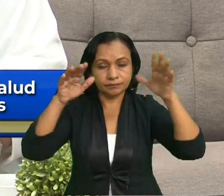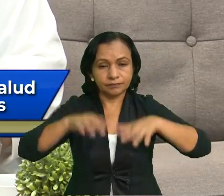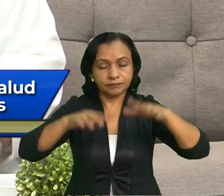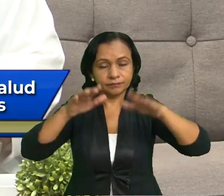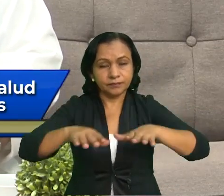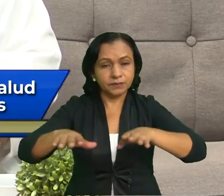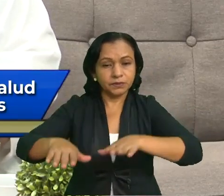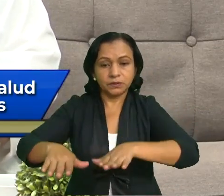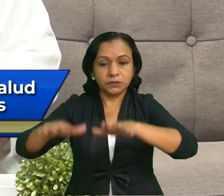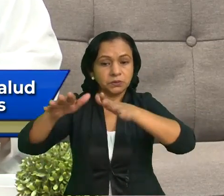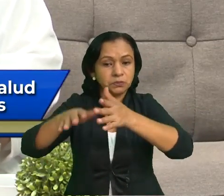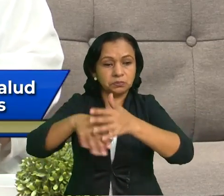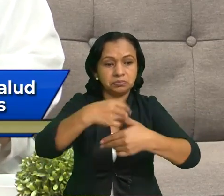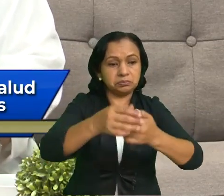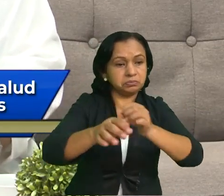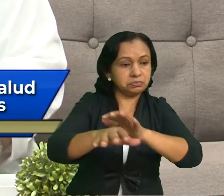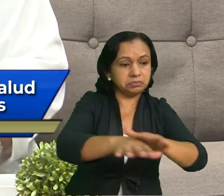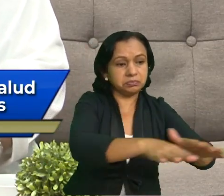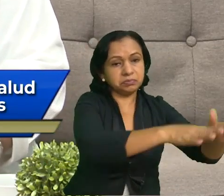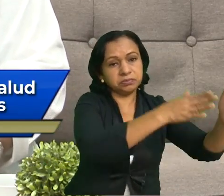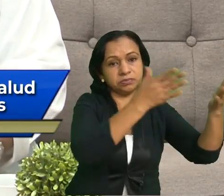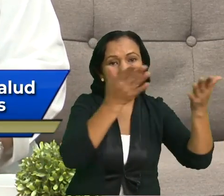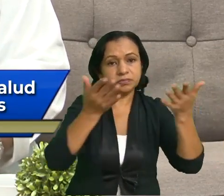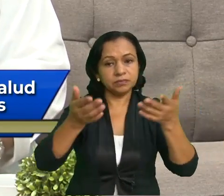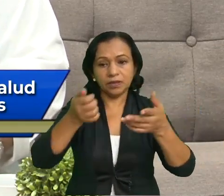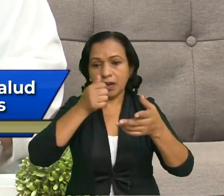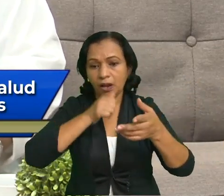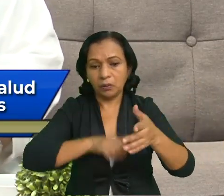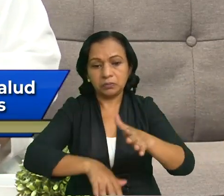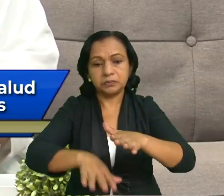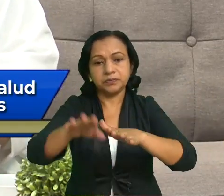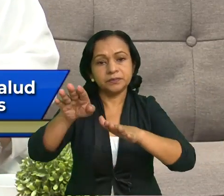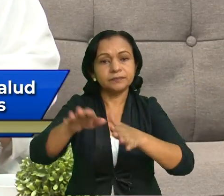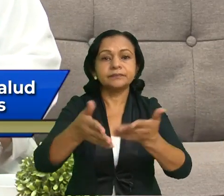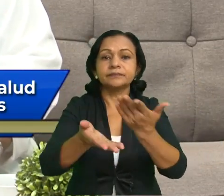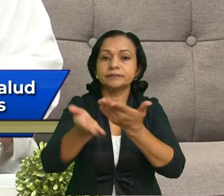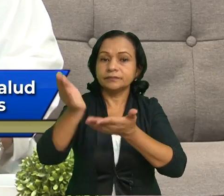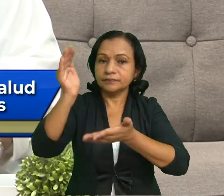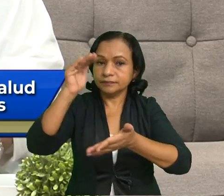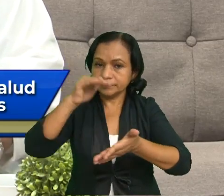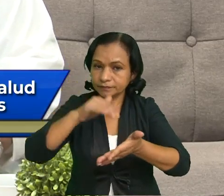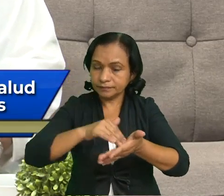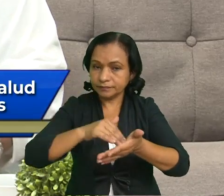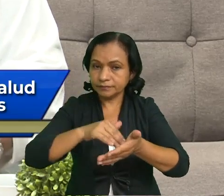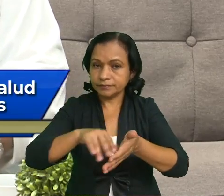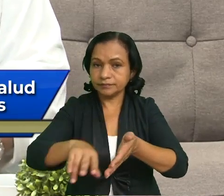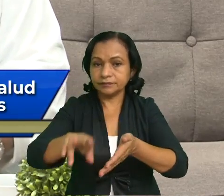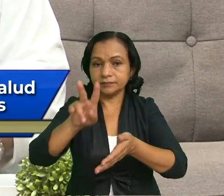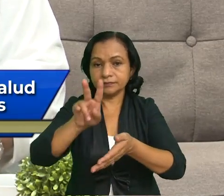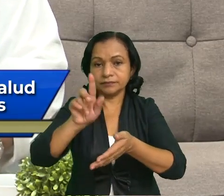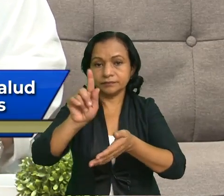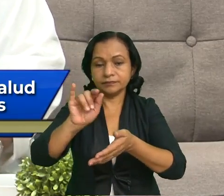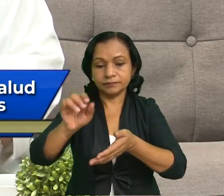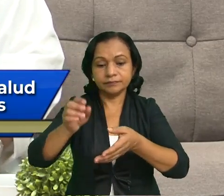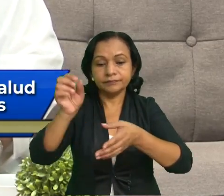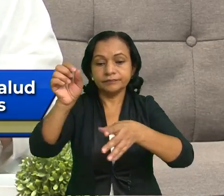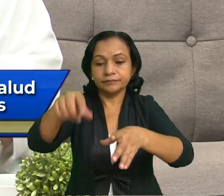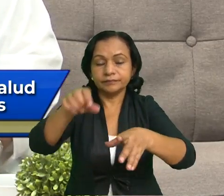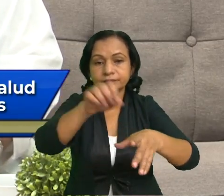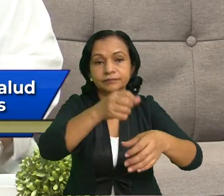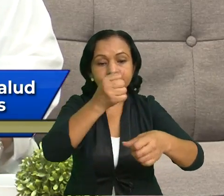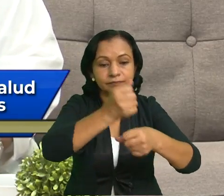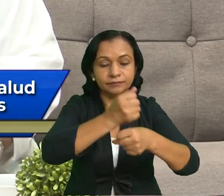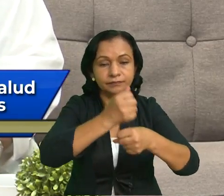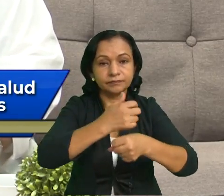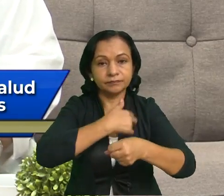se barrieron los barriles del agua de las pilas entonces tenés que fortalecer todas las actividades de lucha anti epidémica y en trabajos que